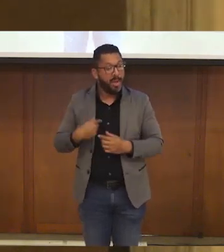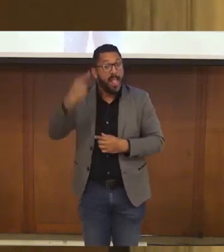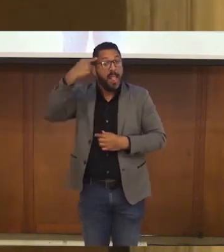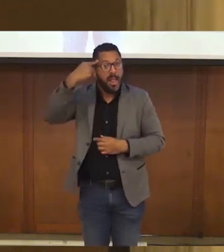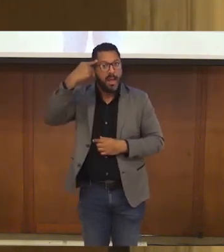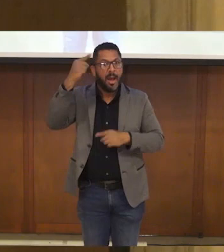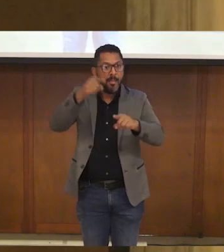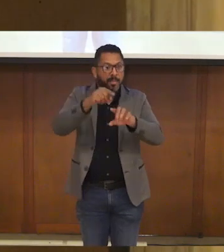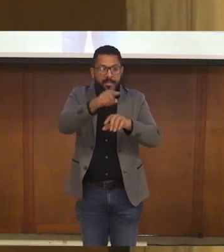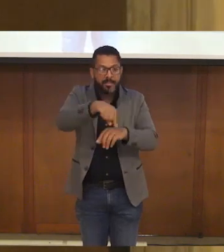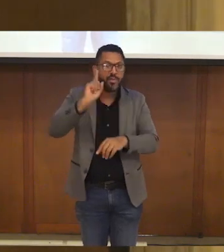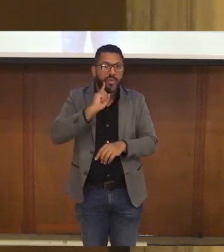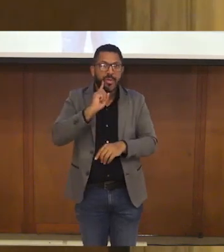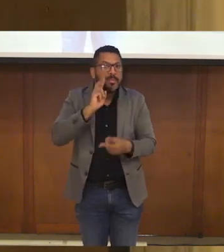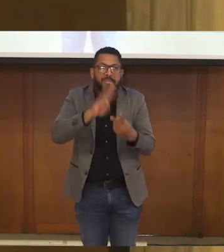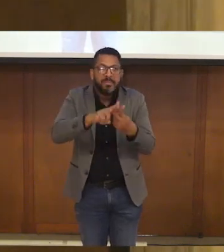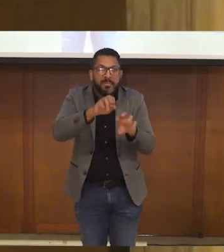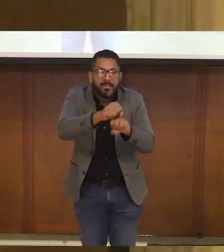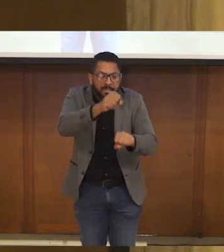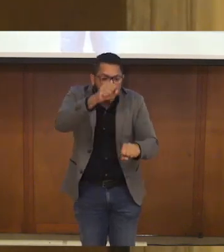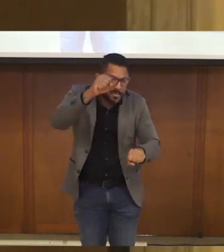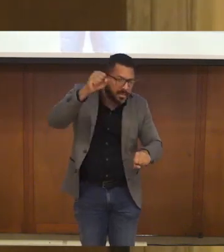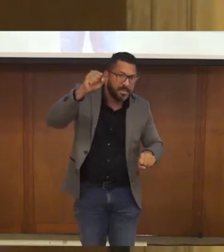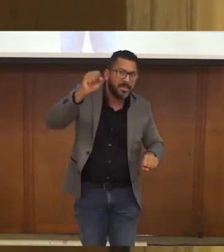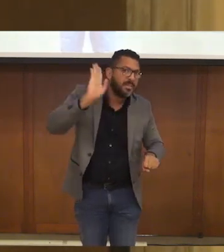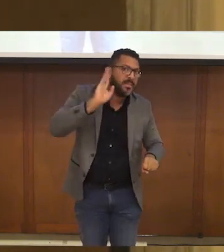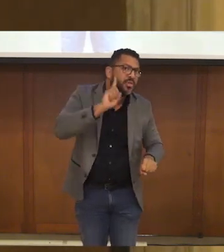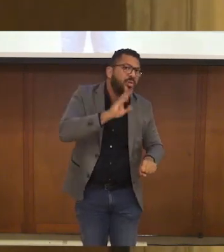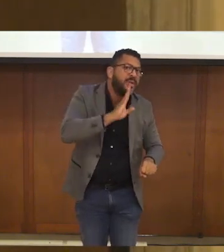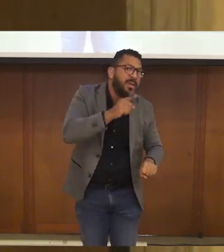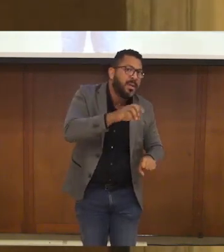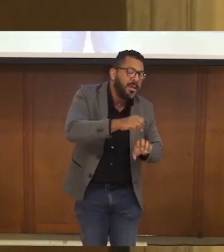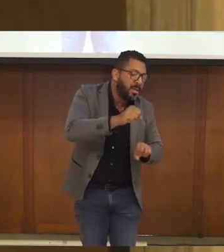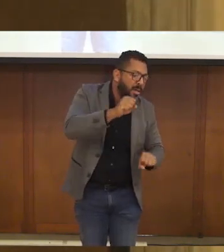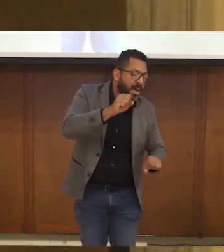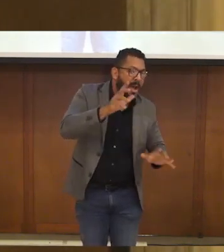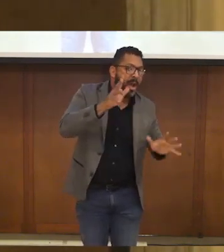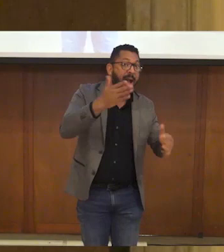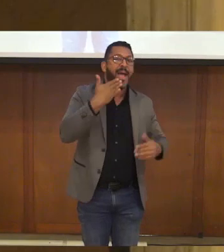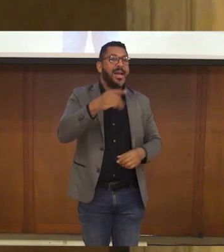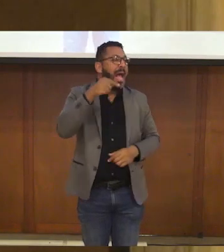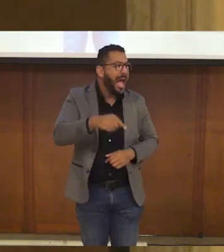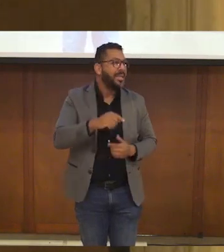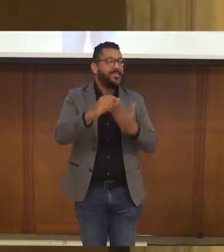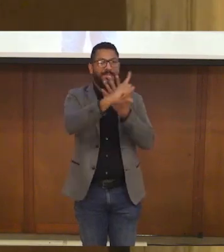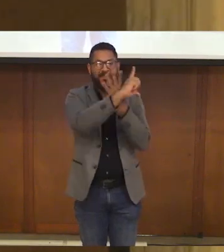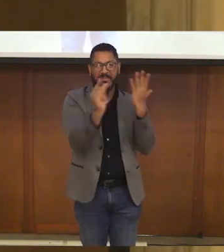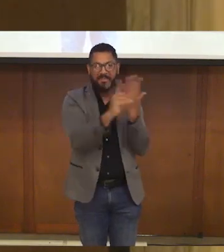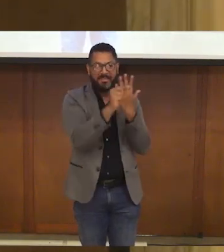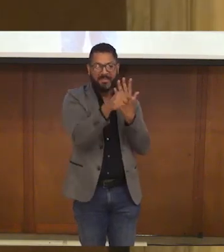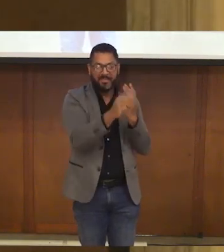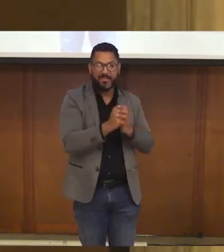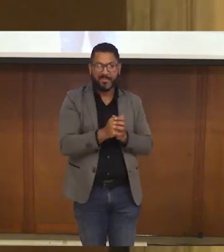Y yo decía, es otra población que no conozco, o sea, que no conocía y que empecé a conocer a partir de esta